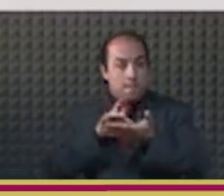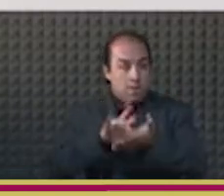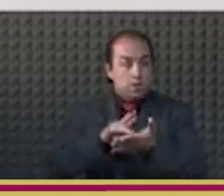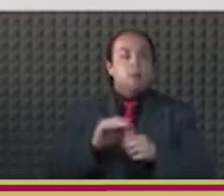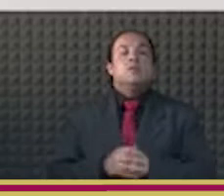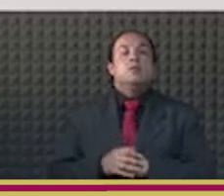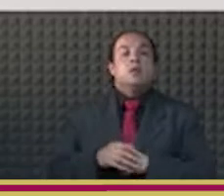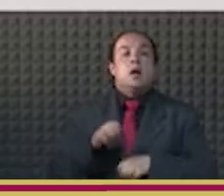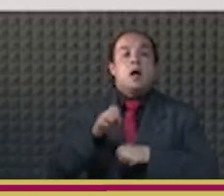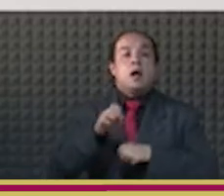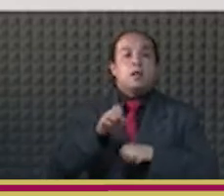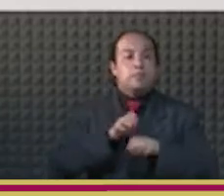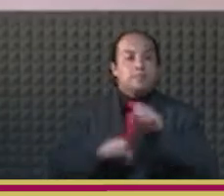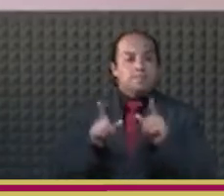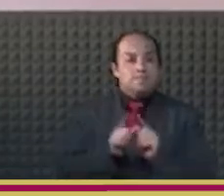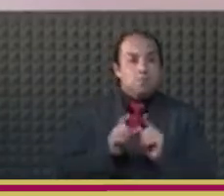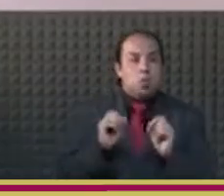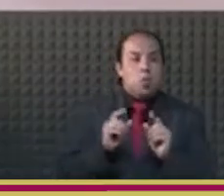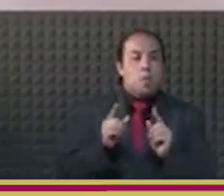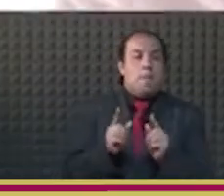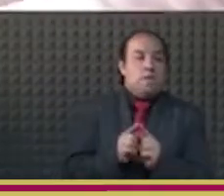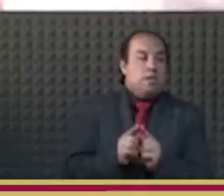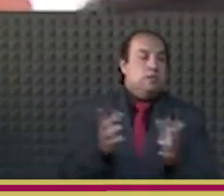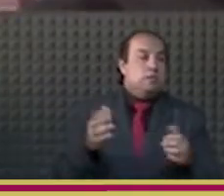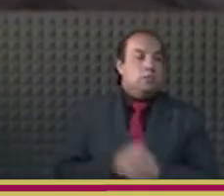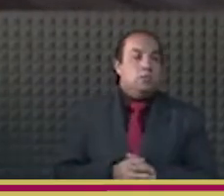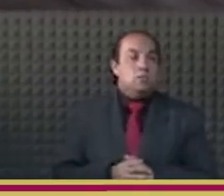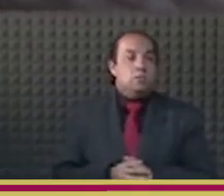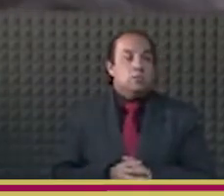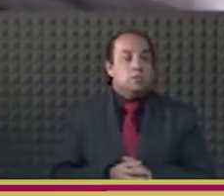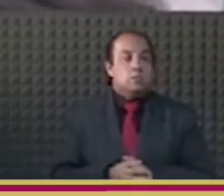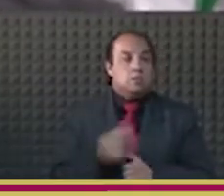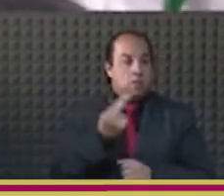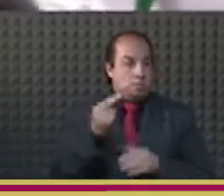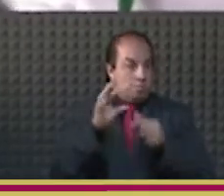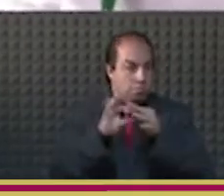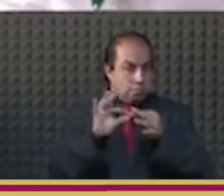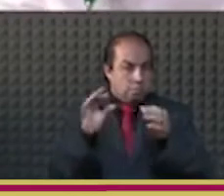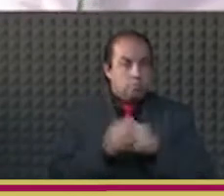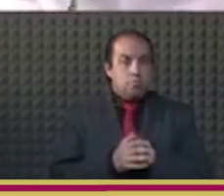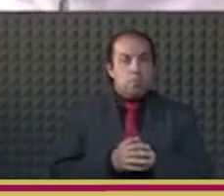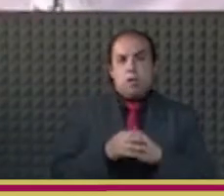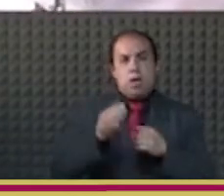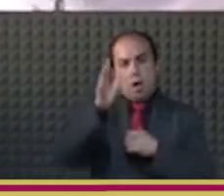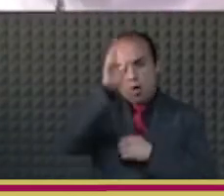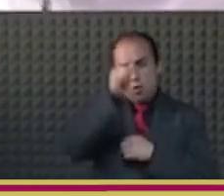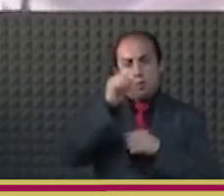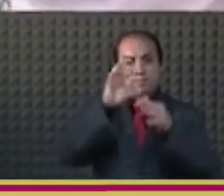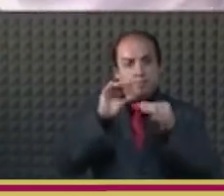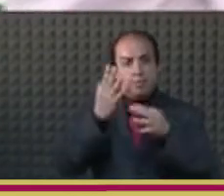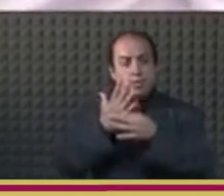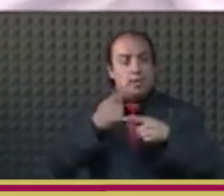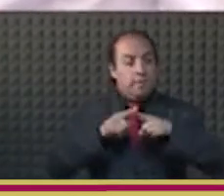pequeñas empresas. De hecho, hay que señalar, y coincidimos con el planteamiento que hacen